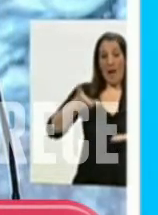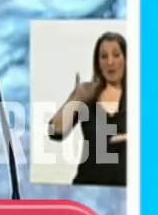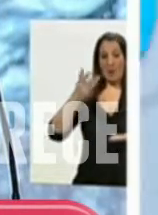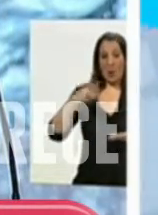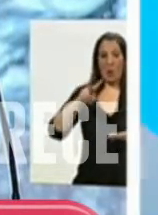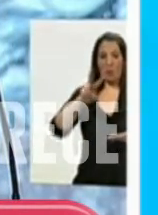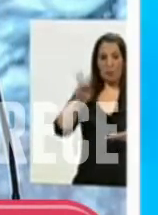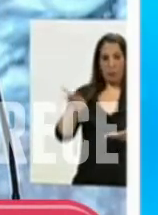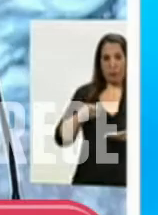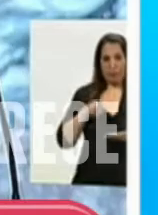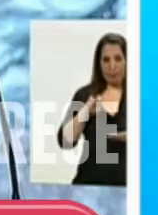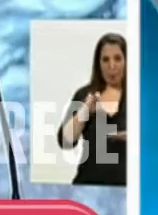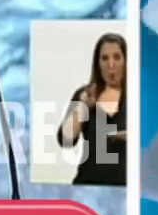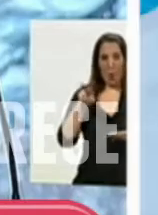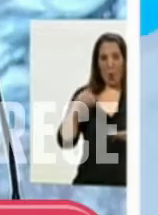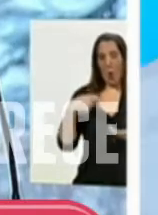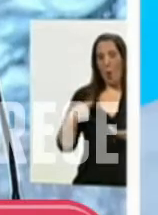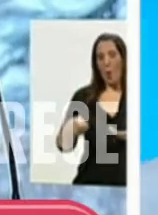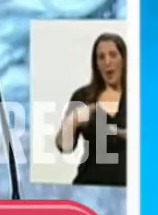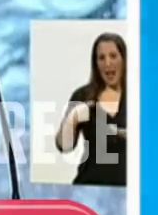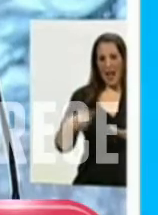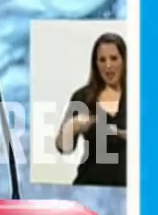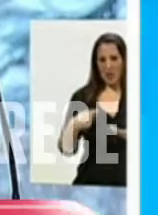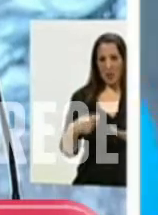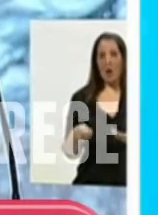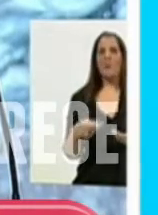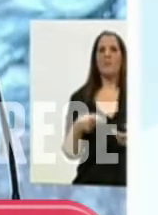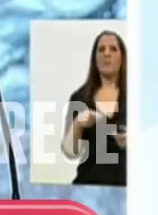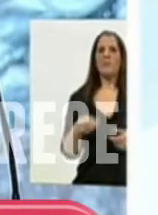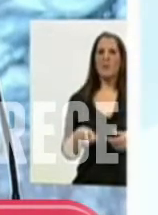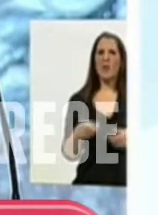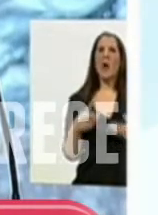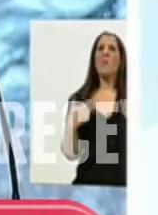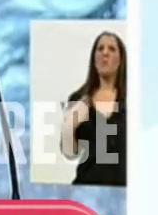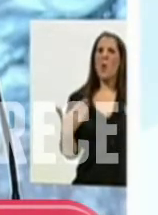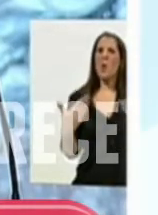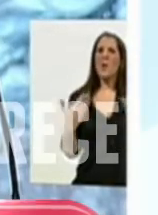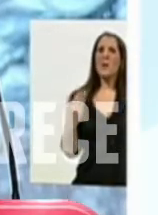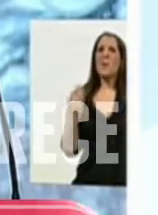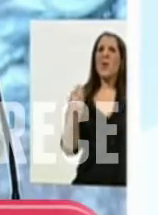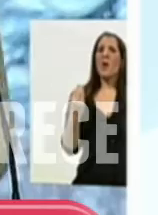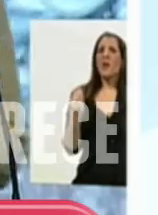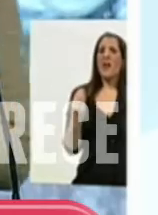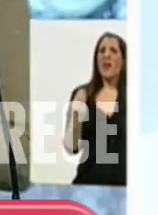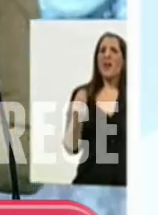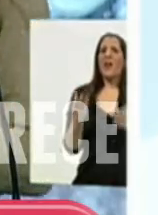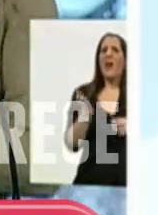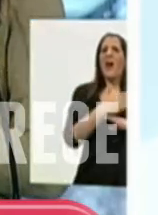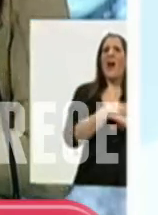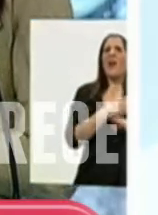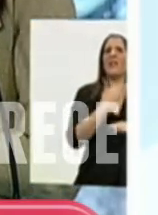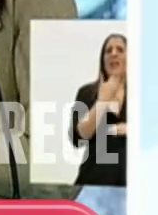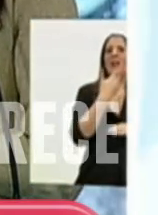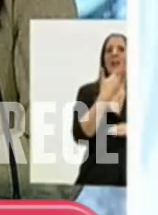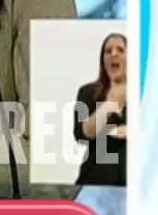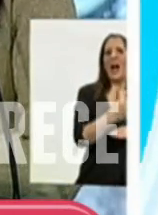hoy, puede pronunciarse la semana que viene, no hay ninguna apuro. Por lo tanto, se podría postergar igual la declaración de Cristina. Es que no es Cristina la que pide que se aparte